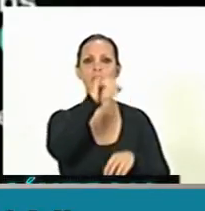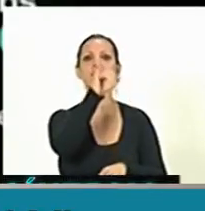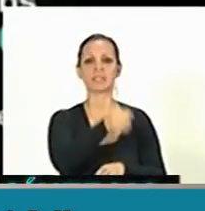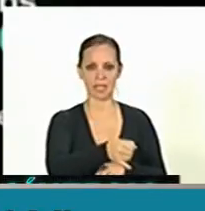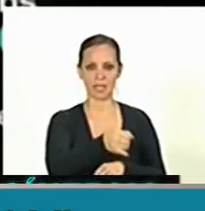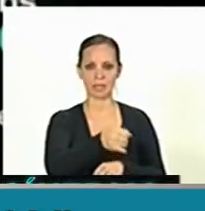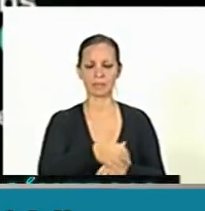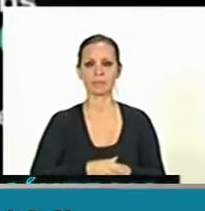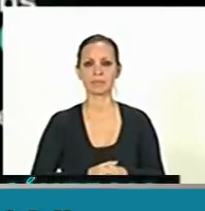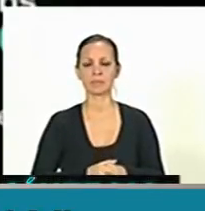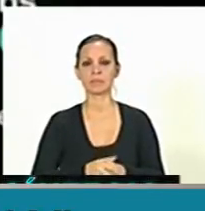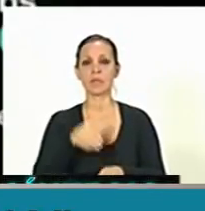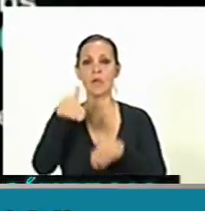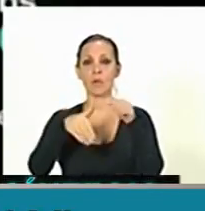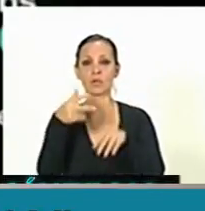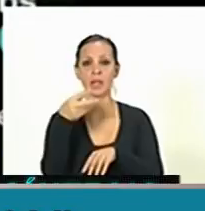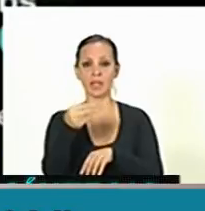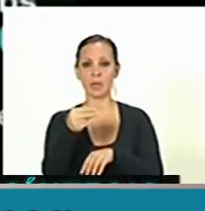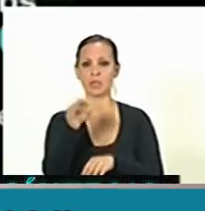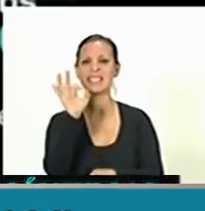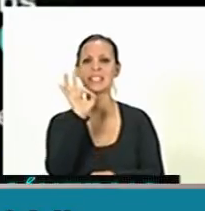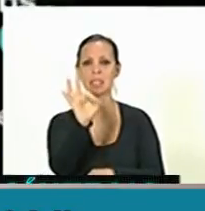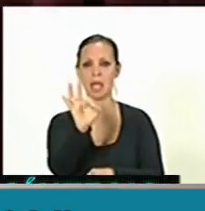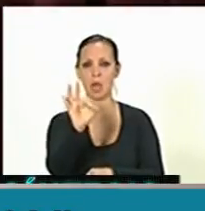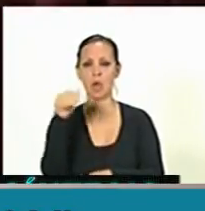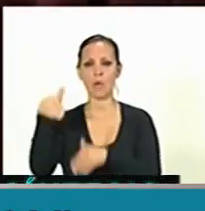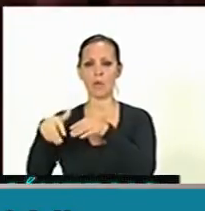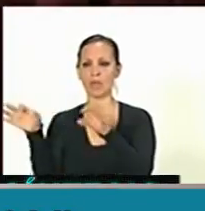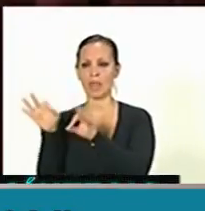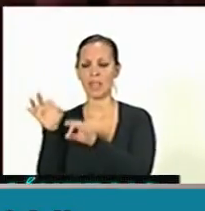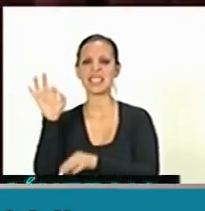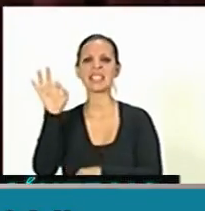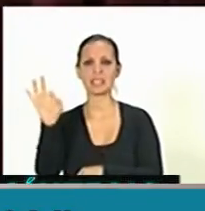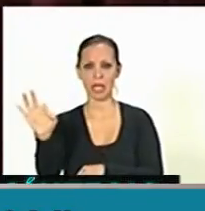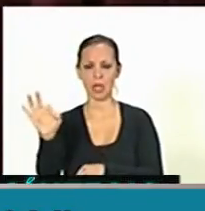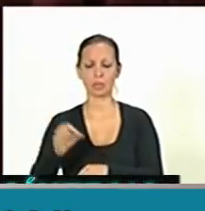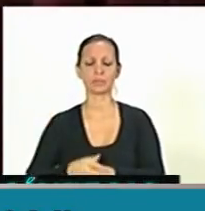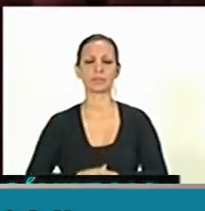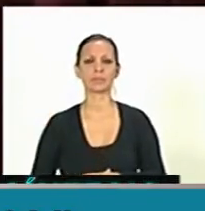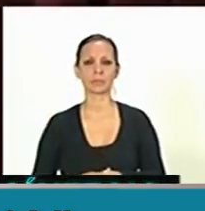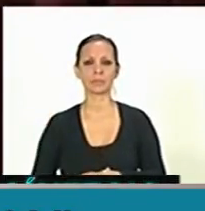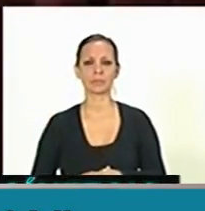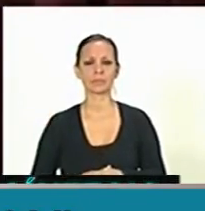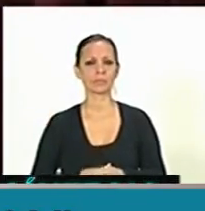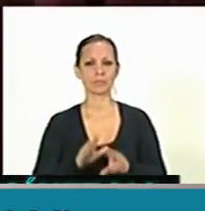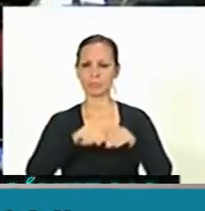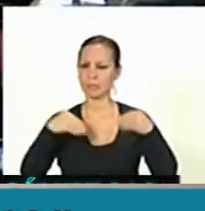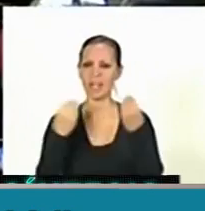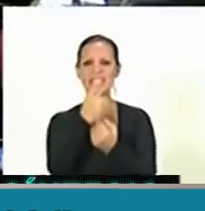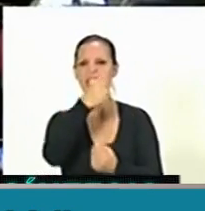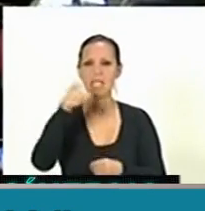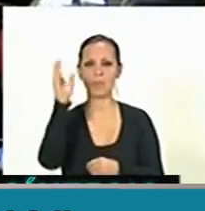afirmativos, 0 negativos y 0 abstenciones. Por unanimidad